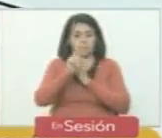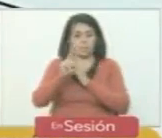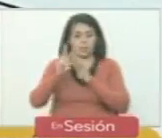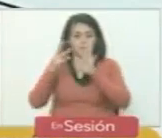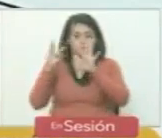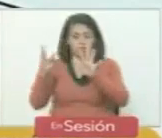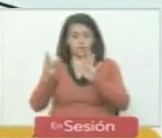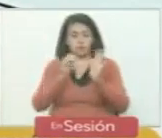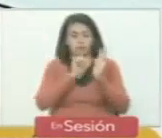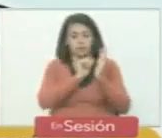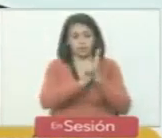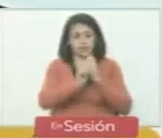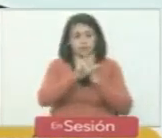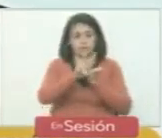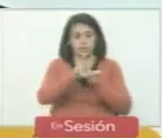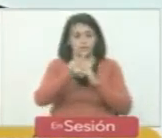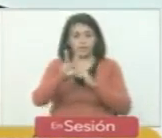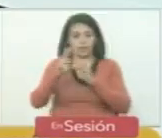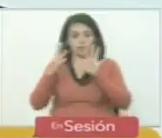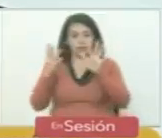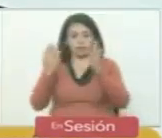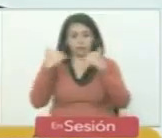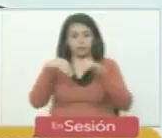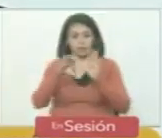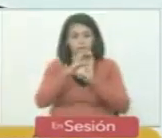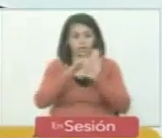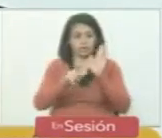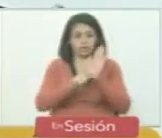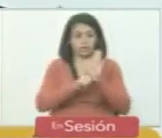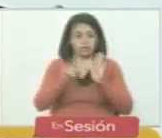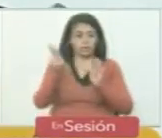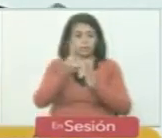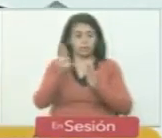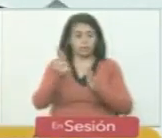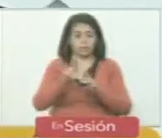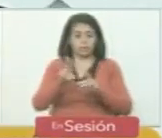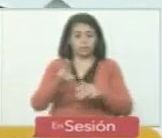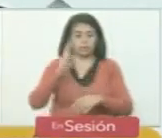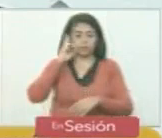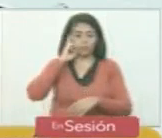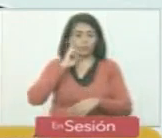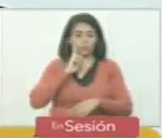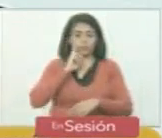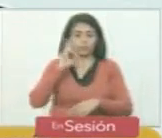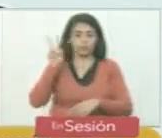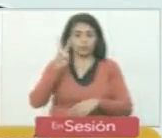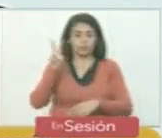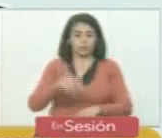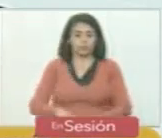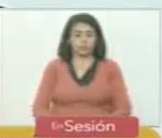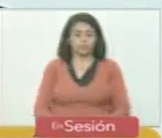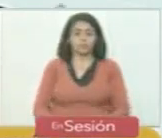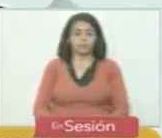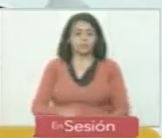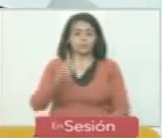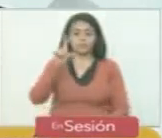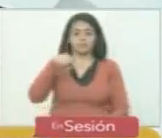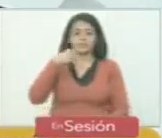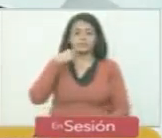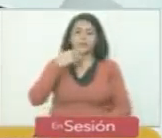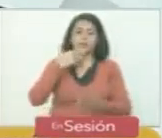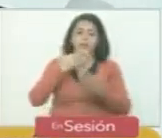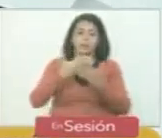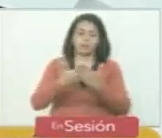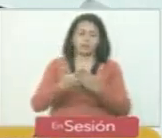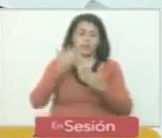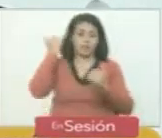328 y 329 de la Constitución de la República Bolivariana de Venezuela, gracias a